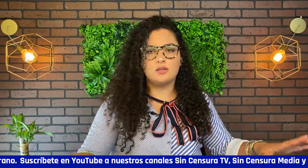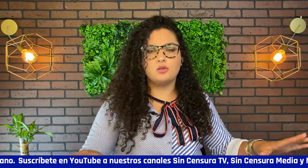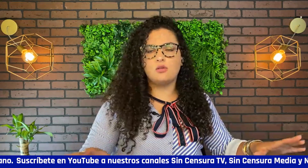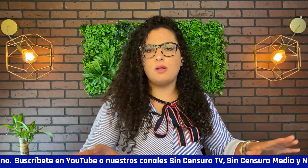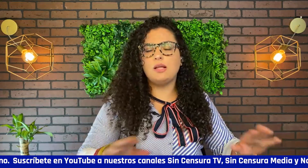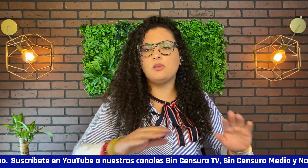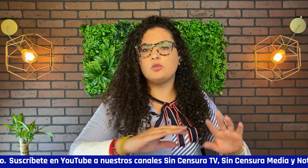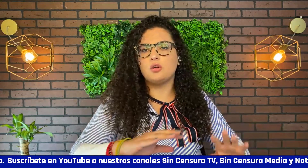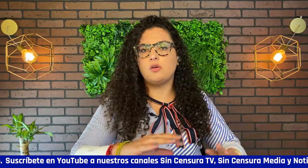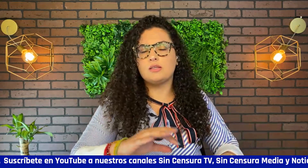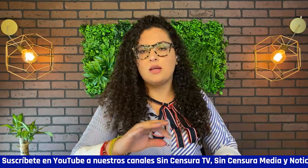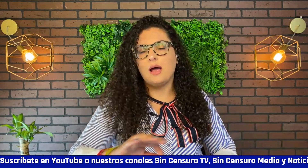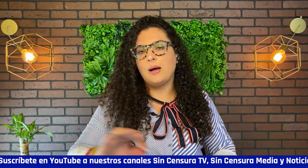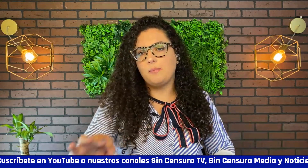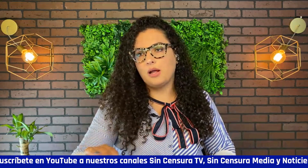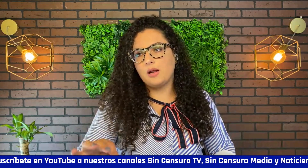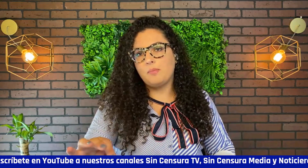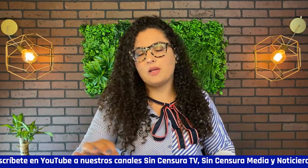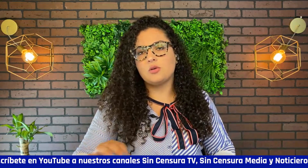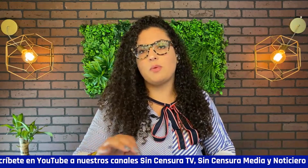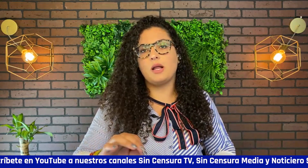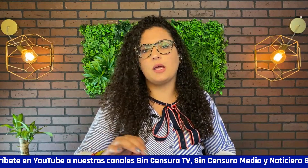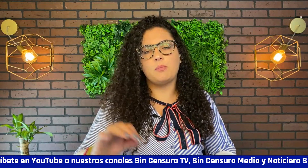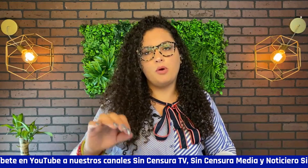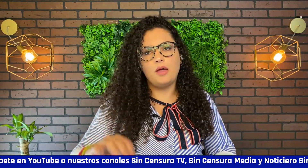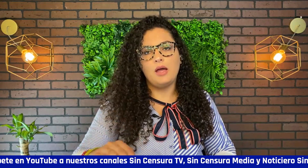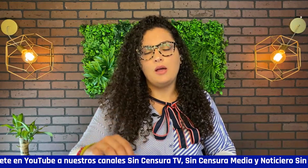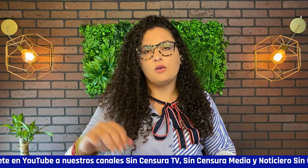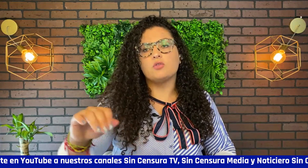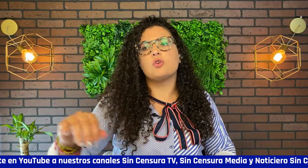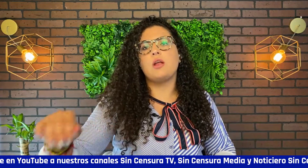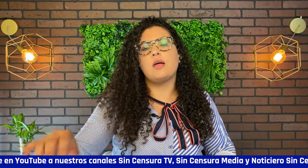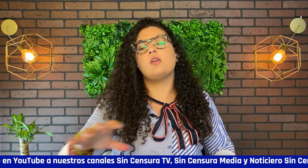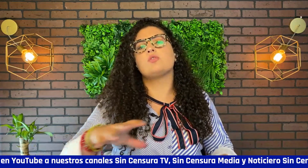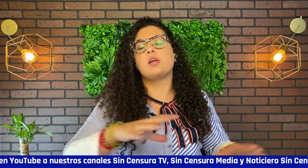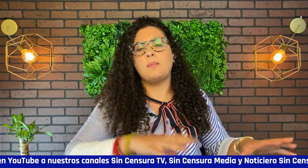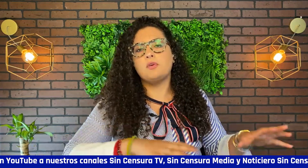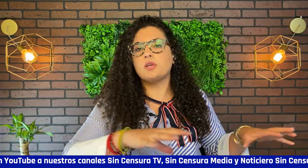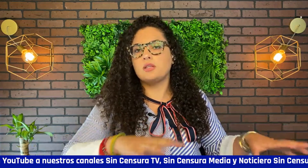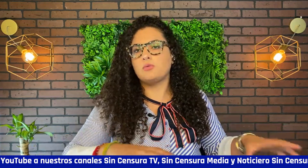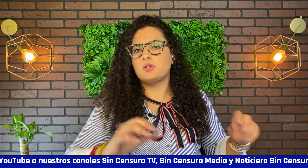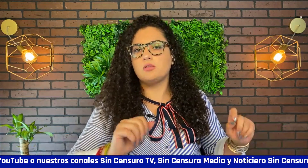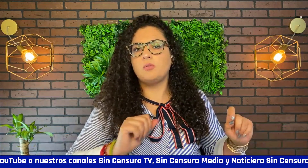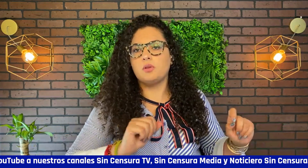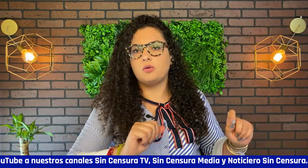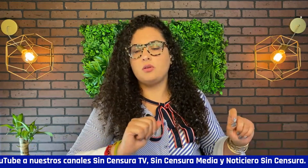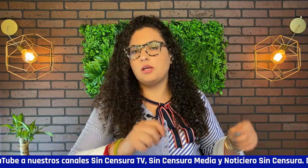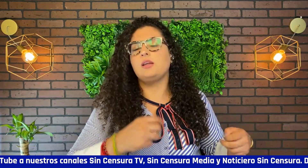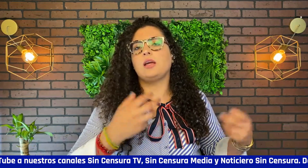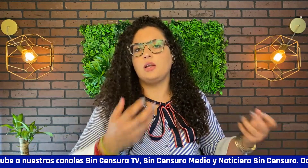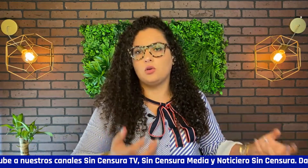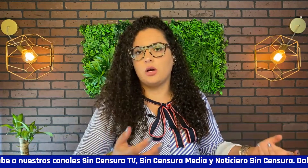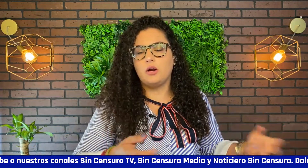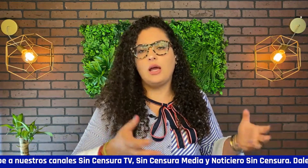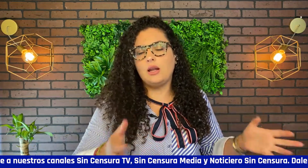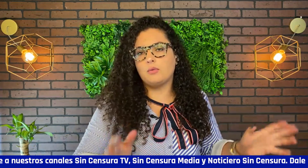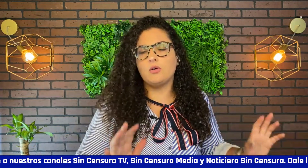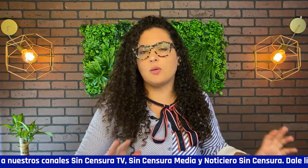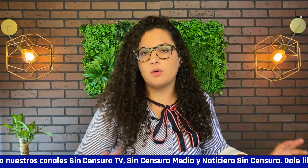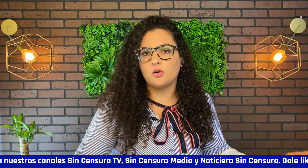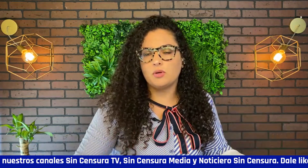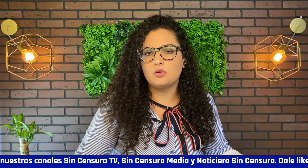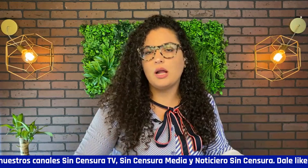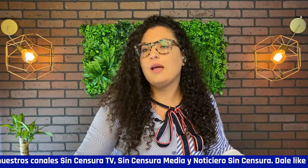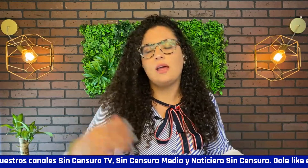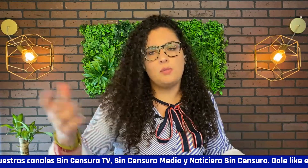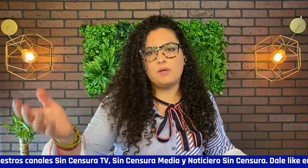es una extensión de mandato, solo es ampliarle el plazo para que pueda consolidar los cambios que estamos haciendo en el Poder Judicial, ya que le tocaron a él, y bueno,